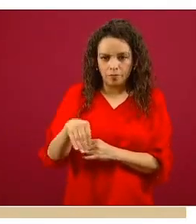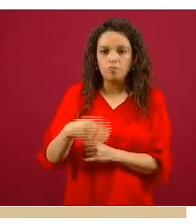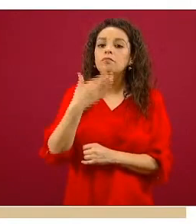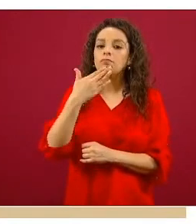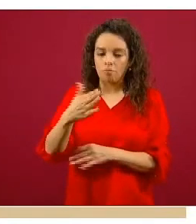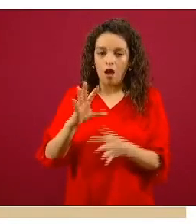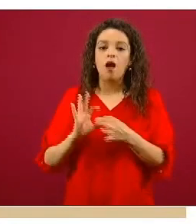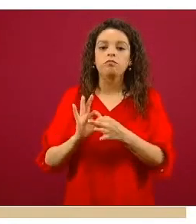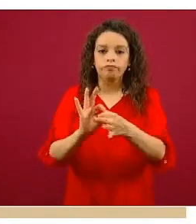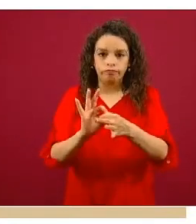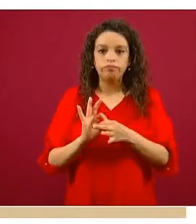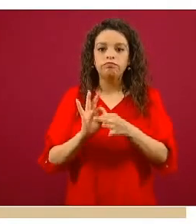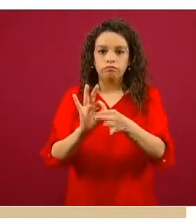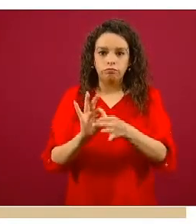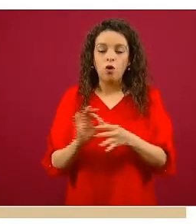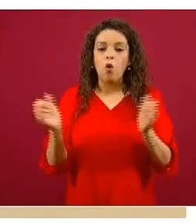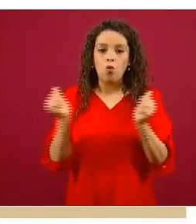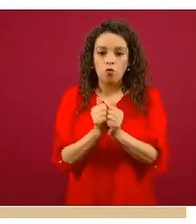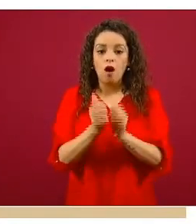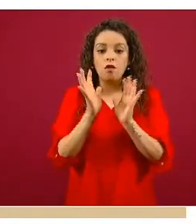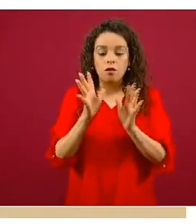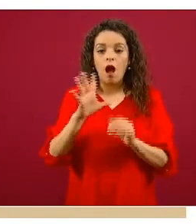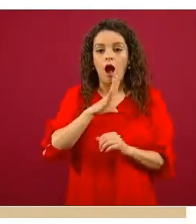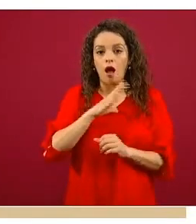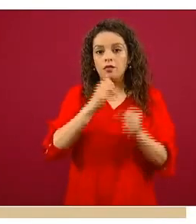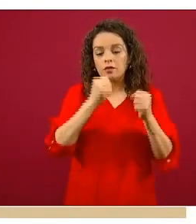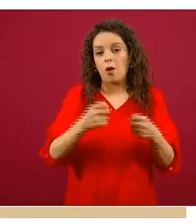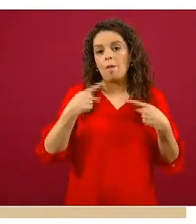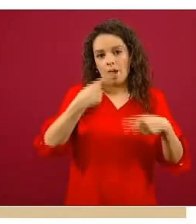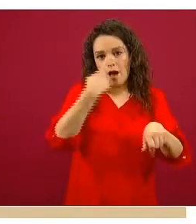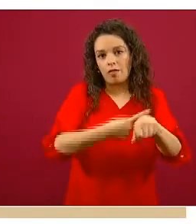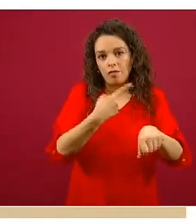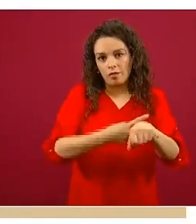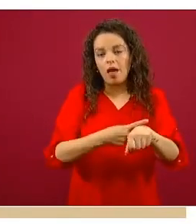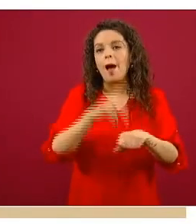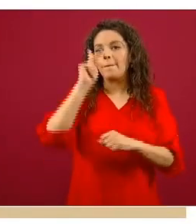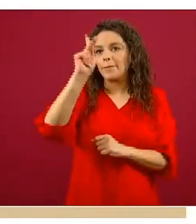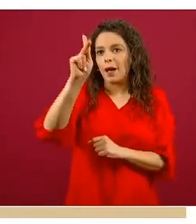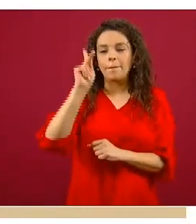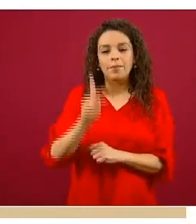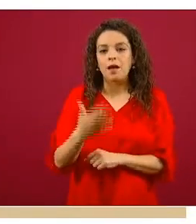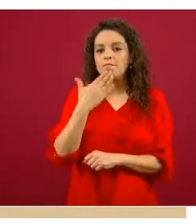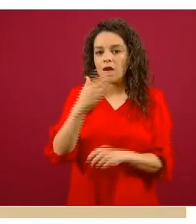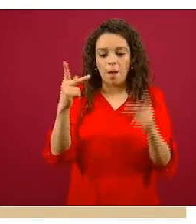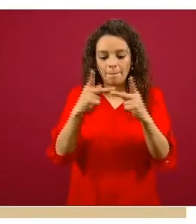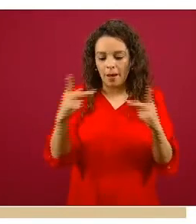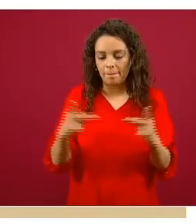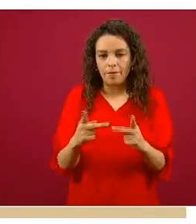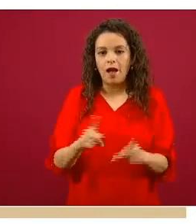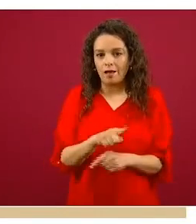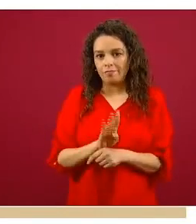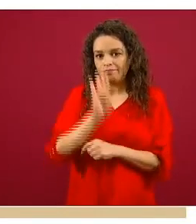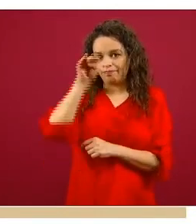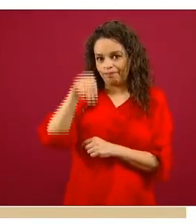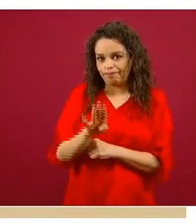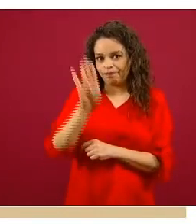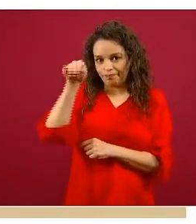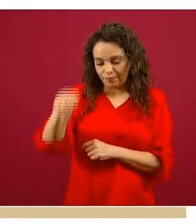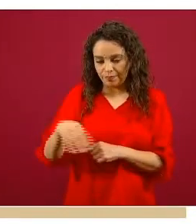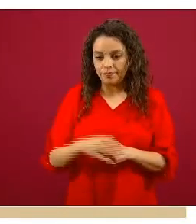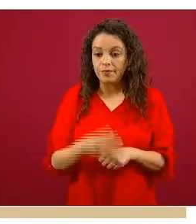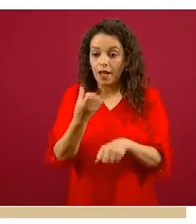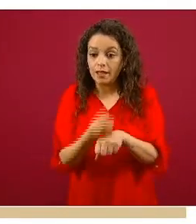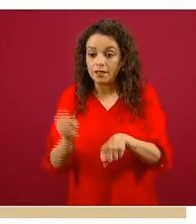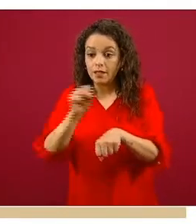congruente con lo que estamos viendo en los casos confirmados. Y aquí sí importante, desde la semana 20 inicia un